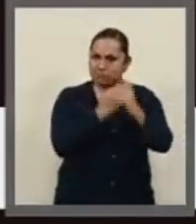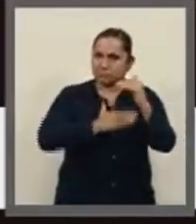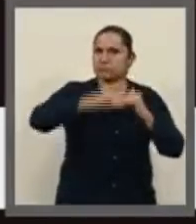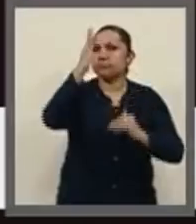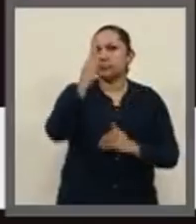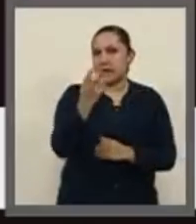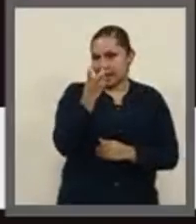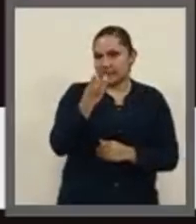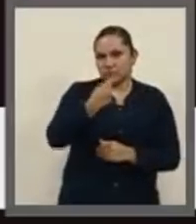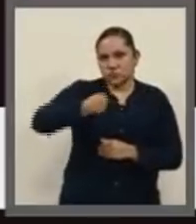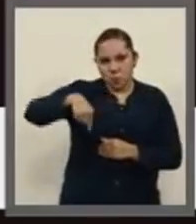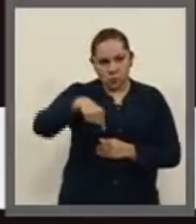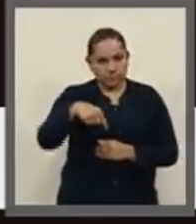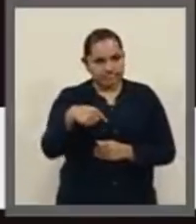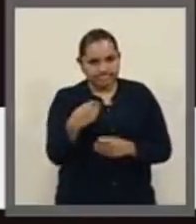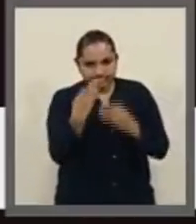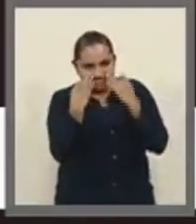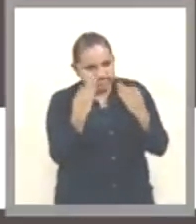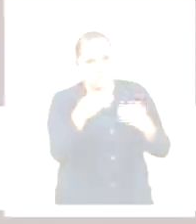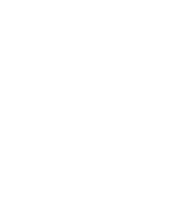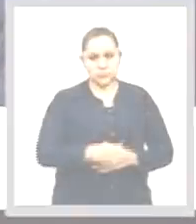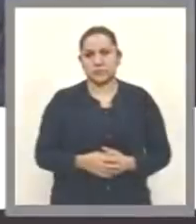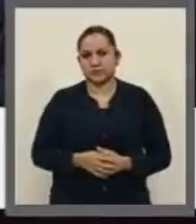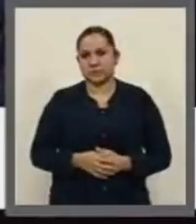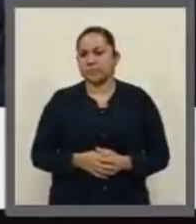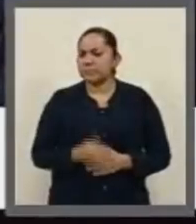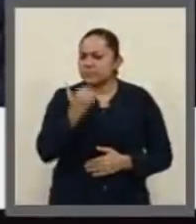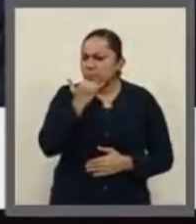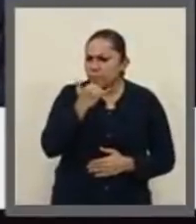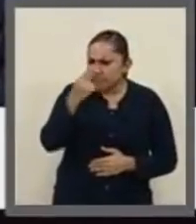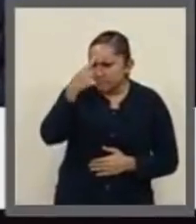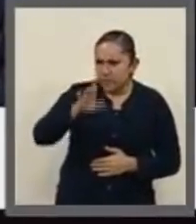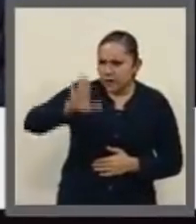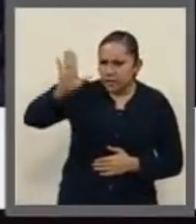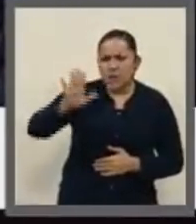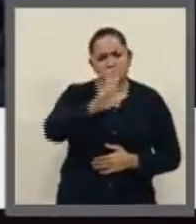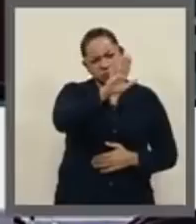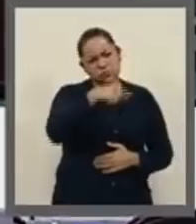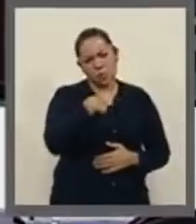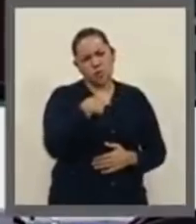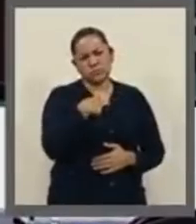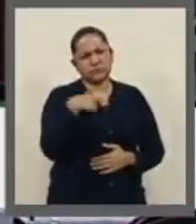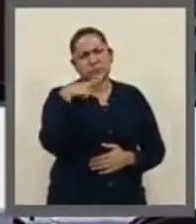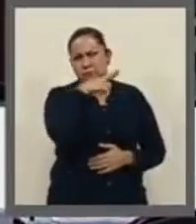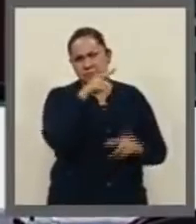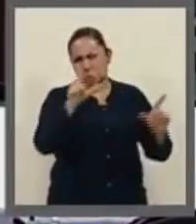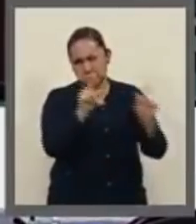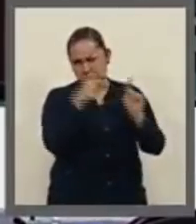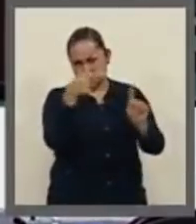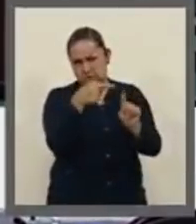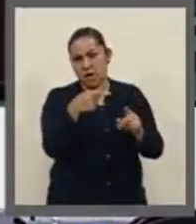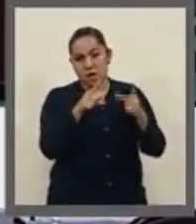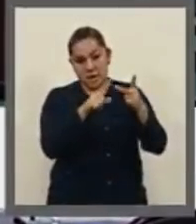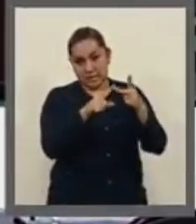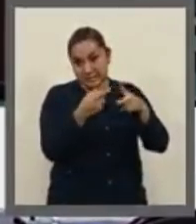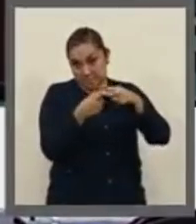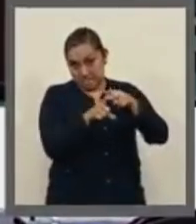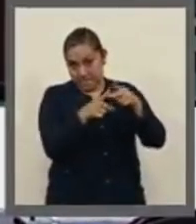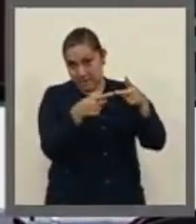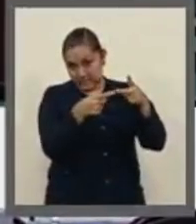de que estamos construyendo una nueva generación de mexicanos. Muy puntual, diputado presidente, antes de que inicie la segunda ronda, solo para